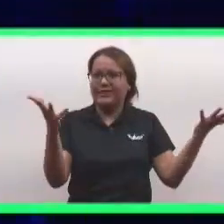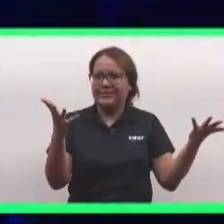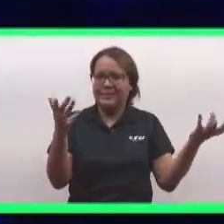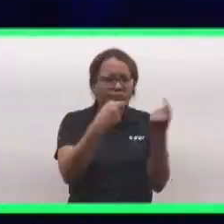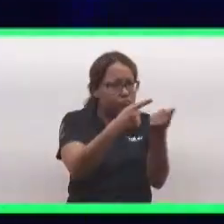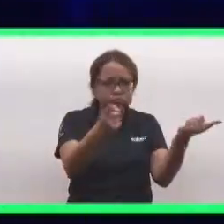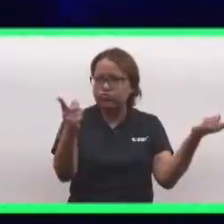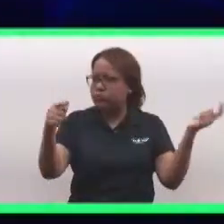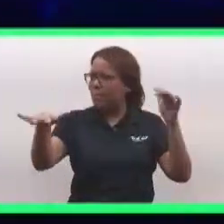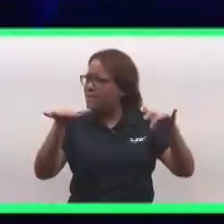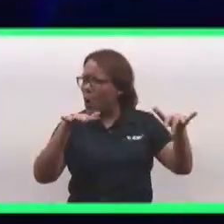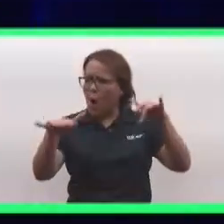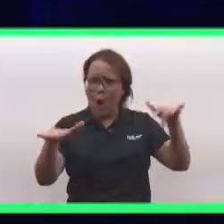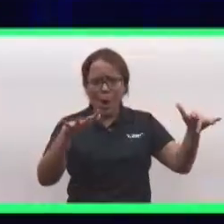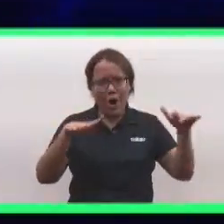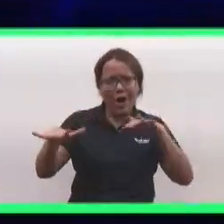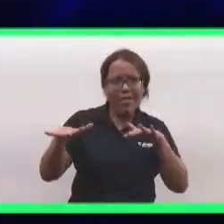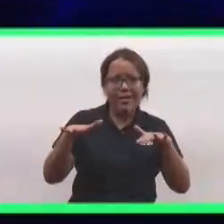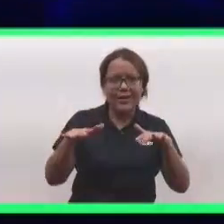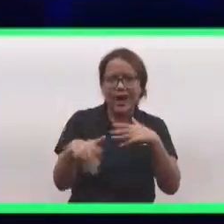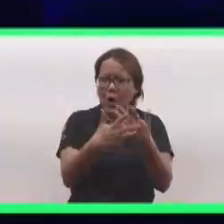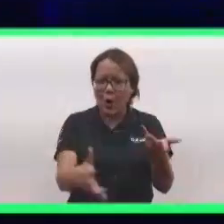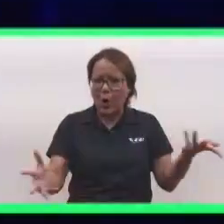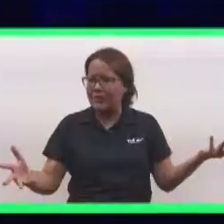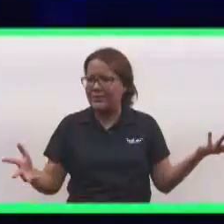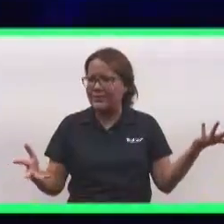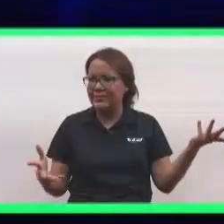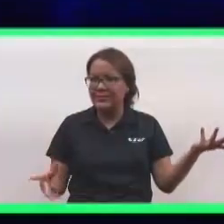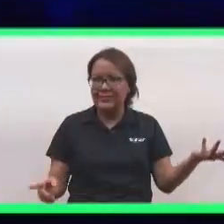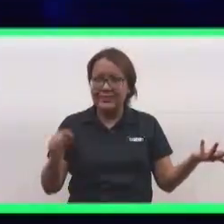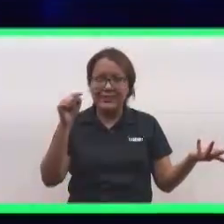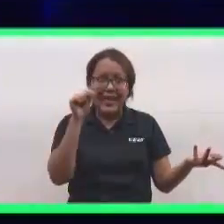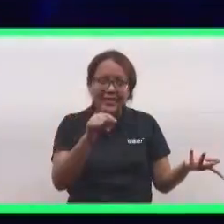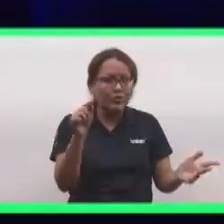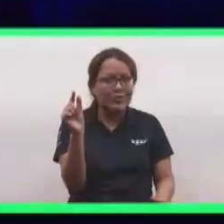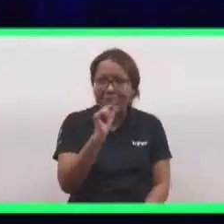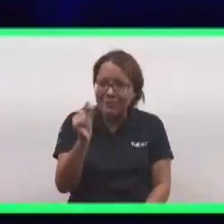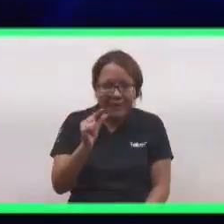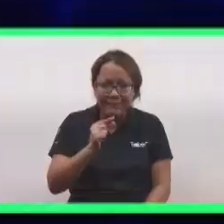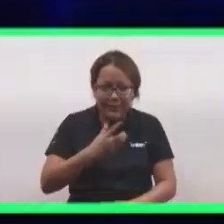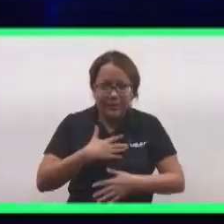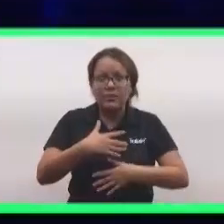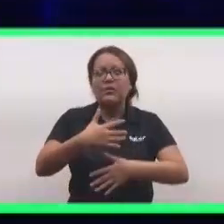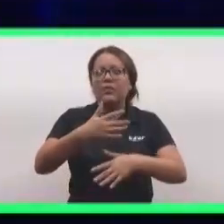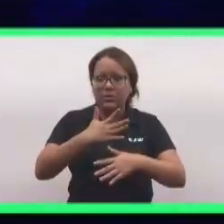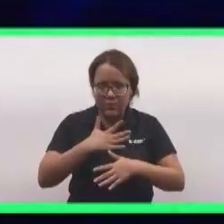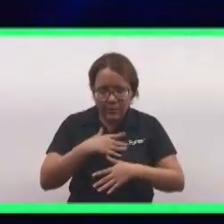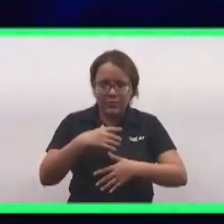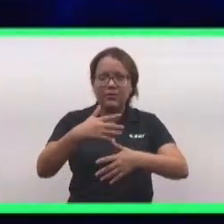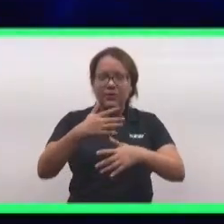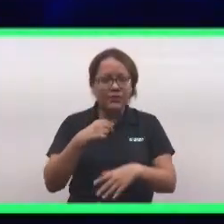rodeados de moda, estamos rodeados de un montón de cosas y no me permiten escuchar ni respirar.